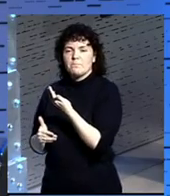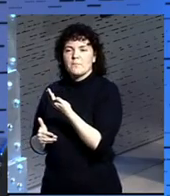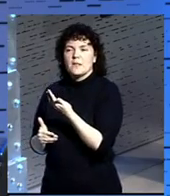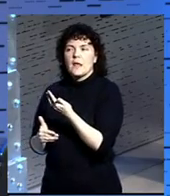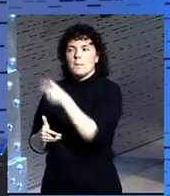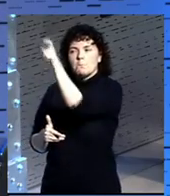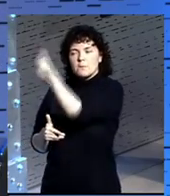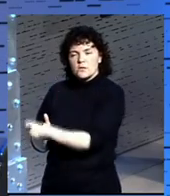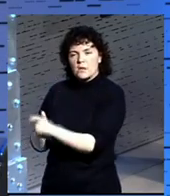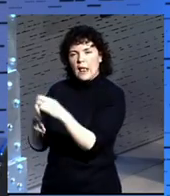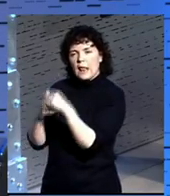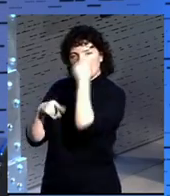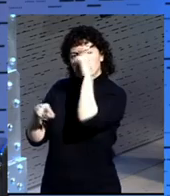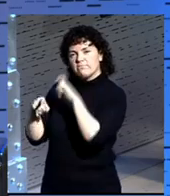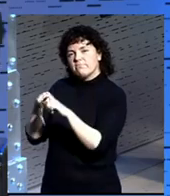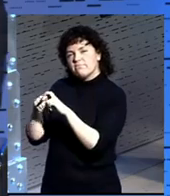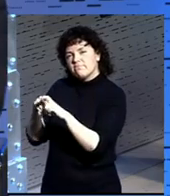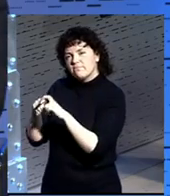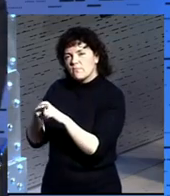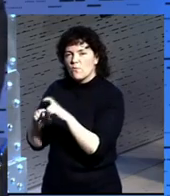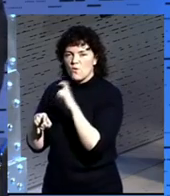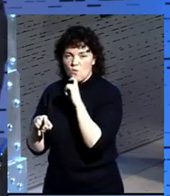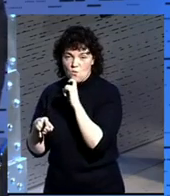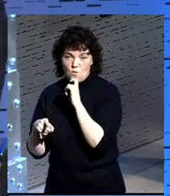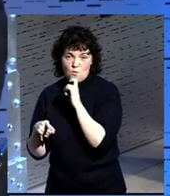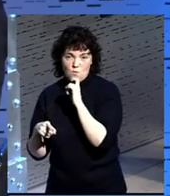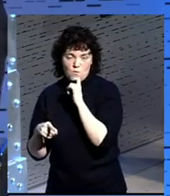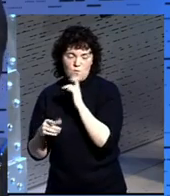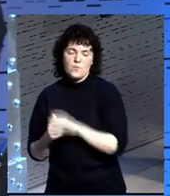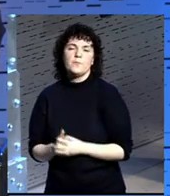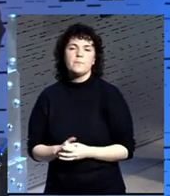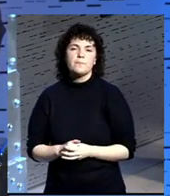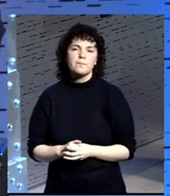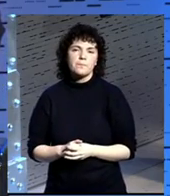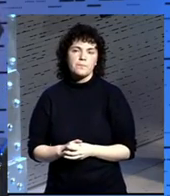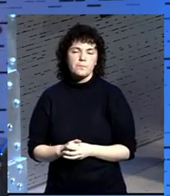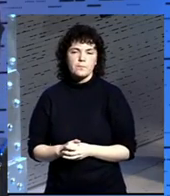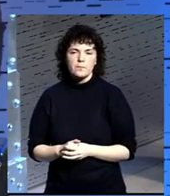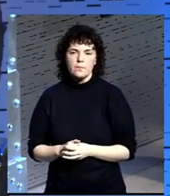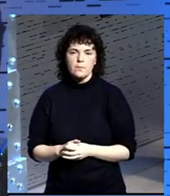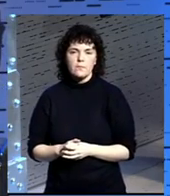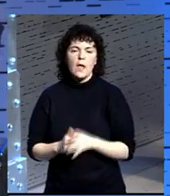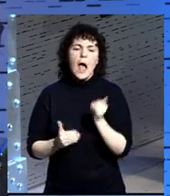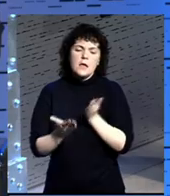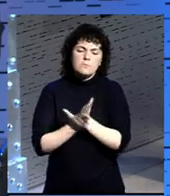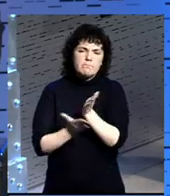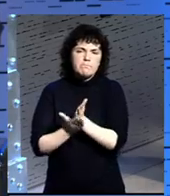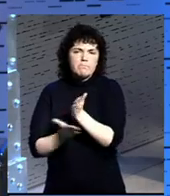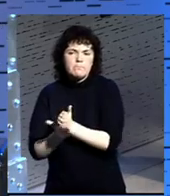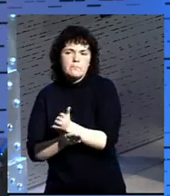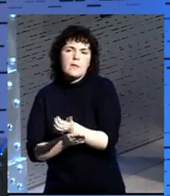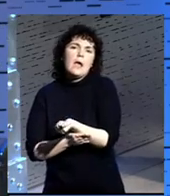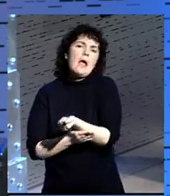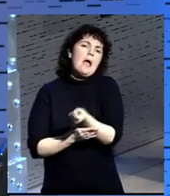la tipología de prospect que te está llamando. Hay segmentos, algunos como los